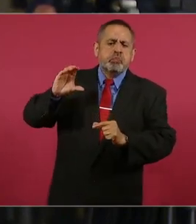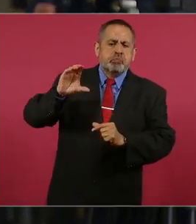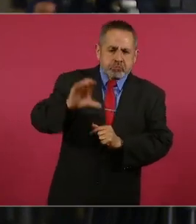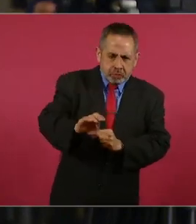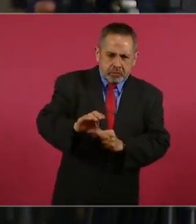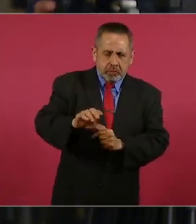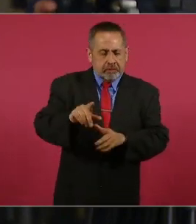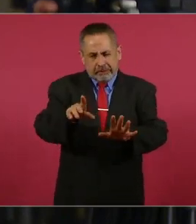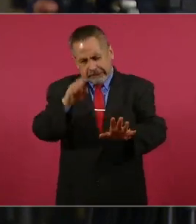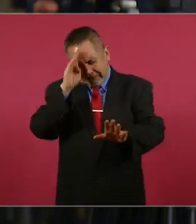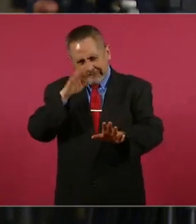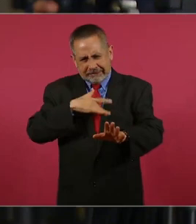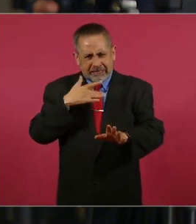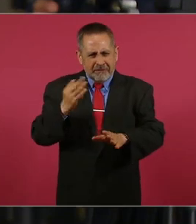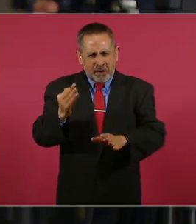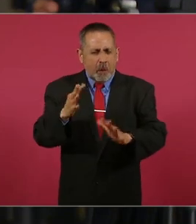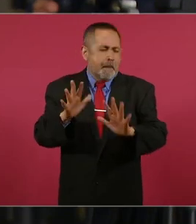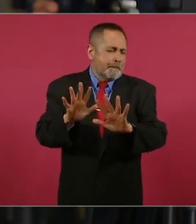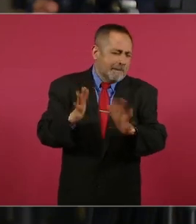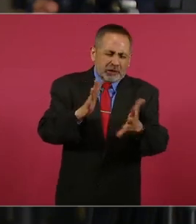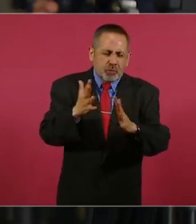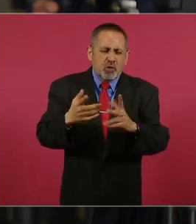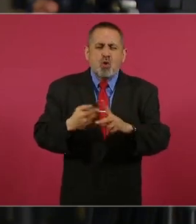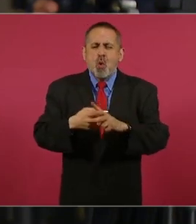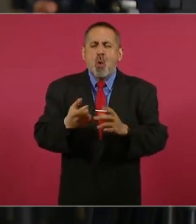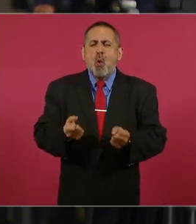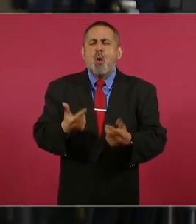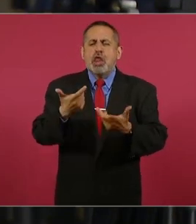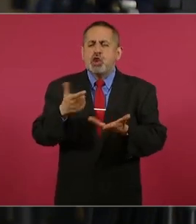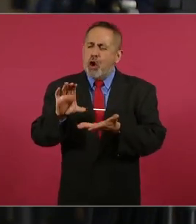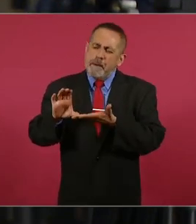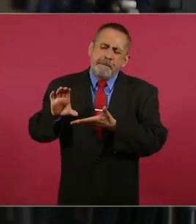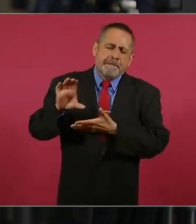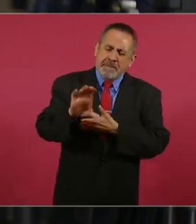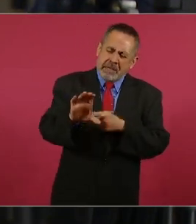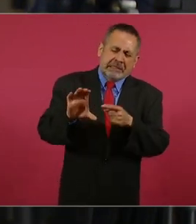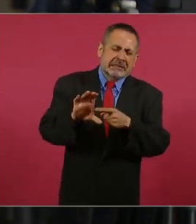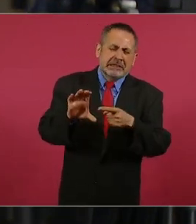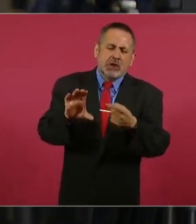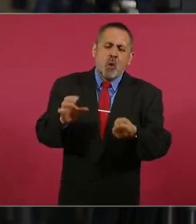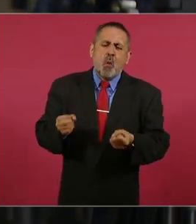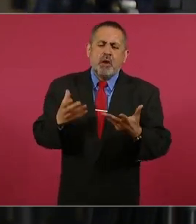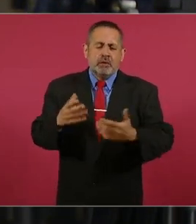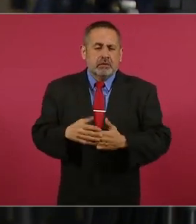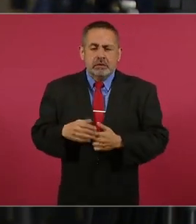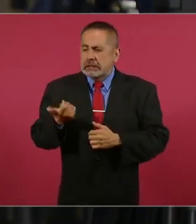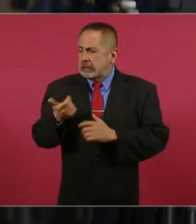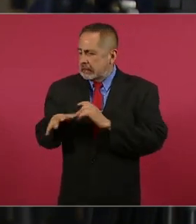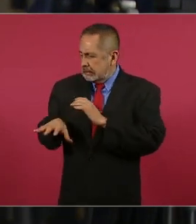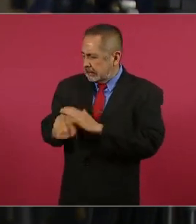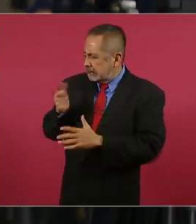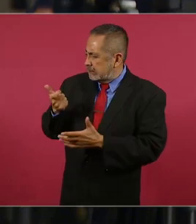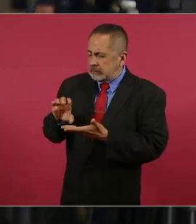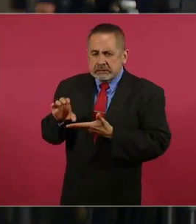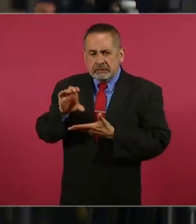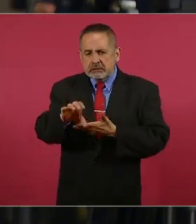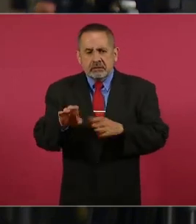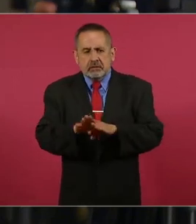febrero la iniciativa, pero ¿usted tendría alguna previsión? Y ¿de dónde, digamos, se sacarían los recursos? Supongo que